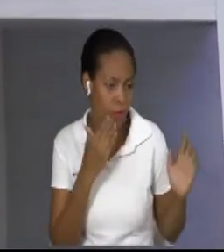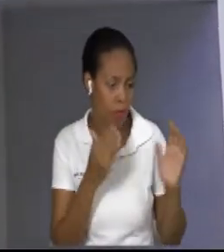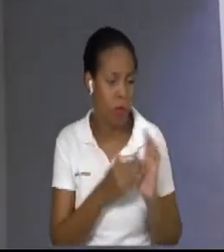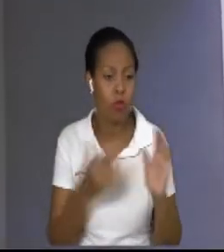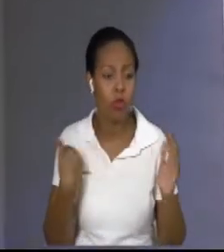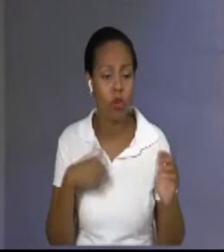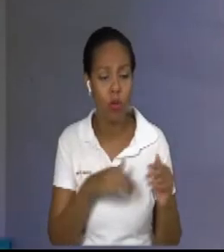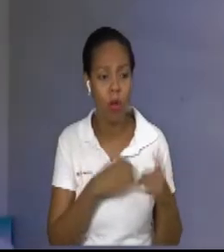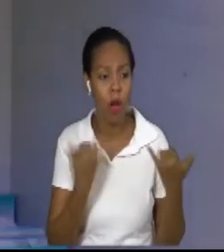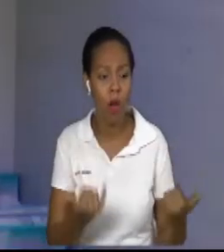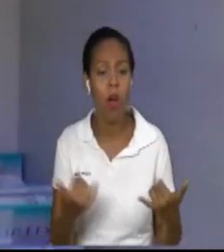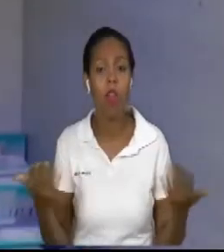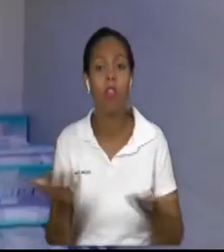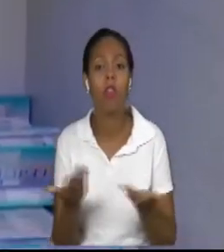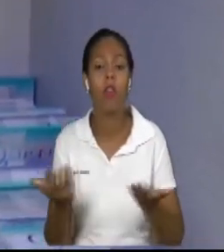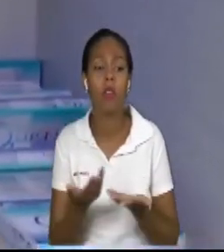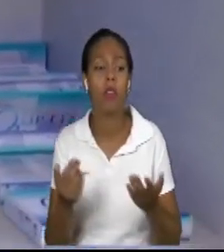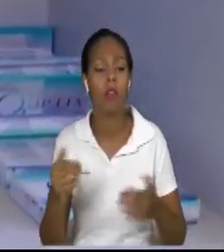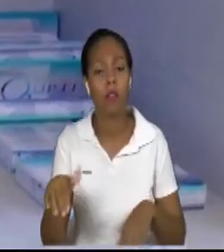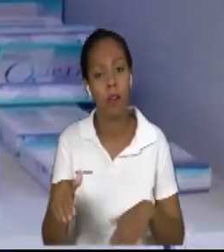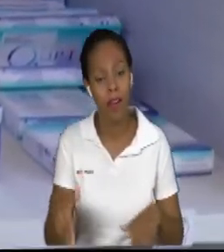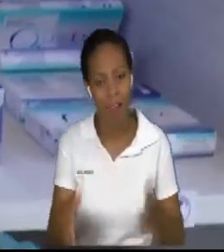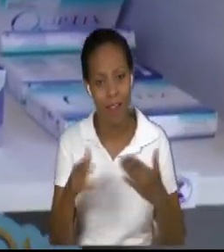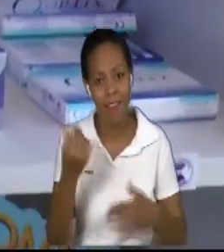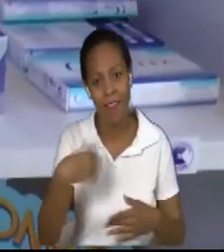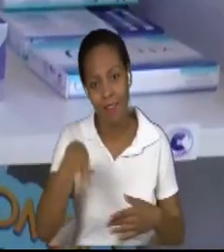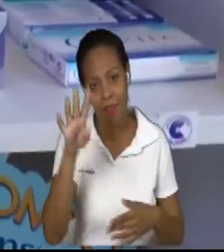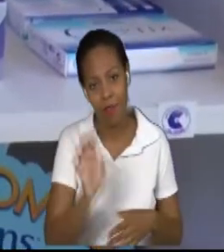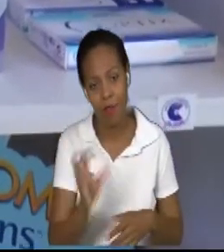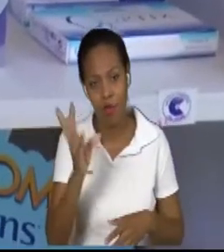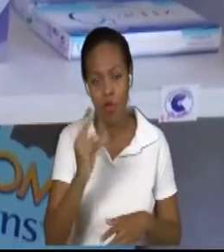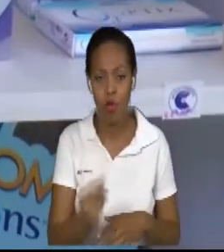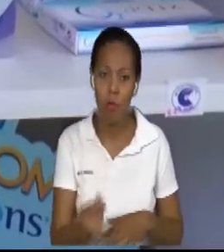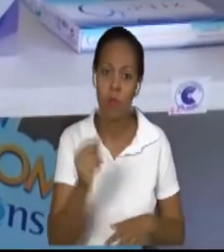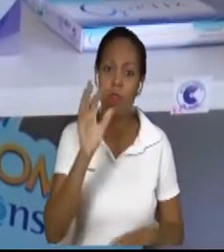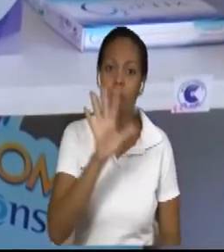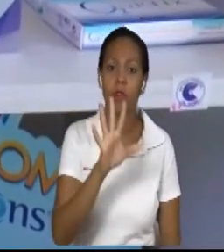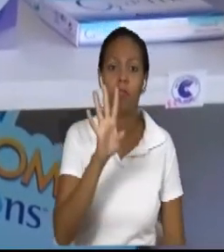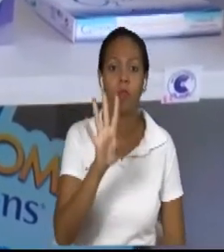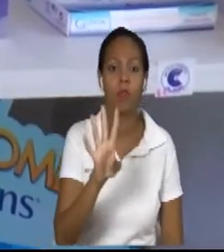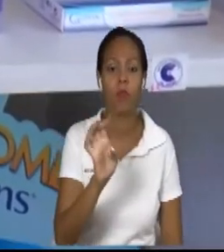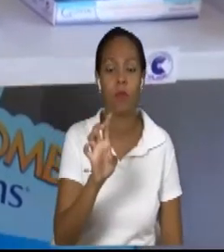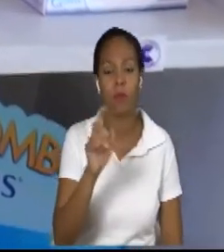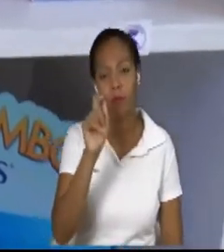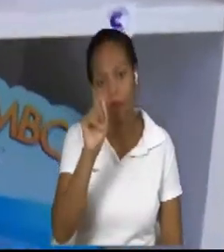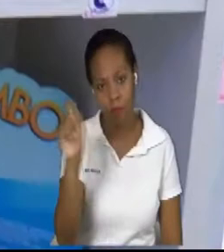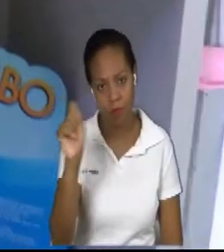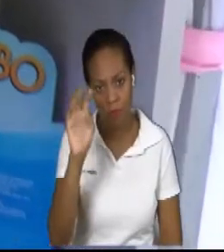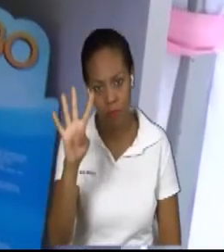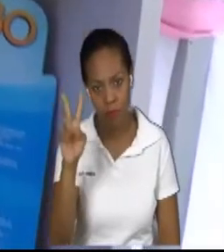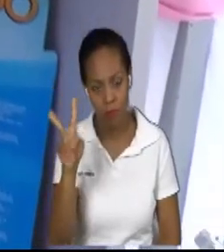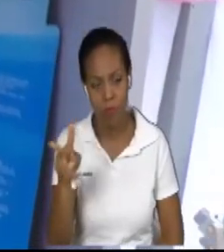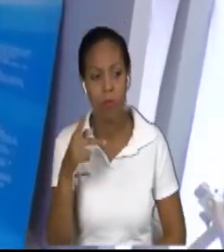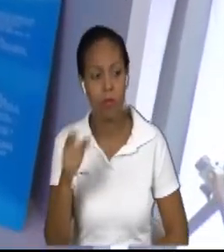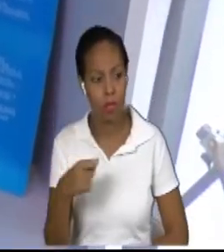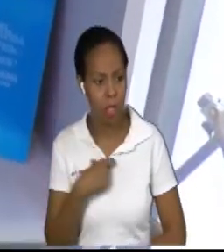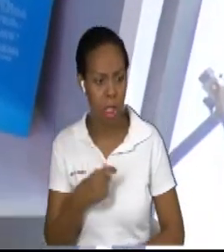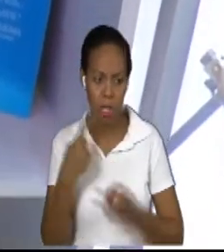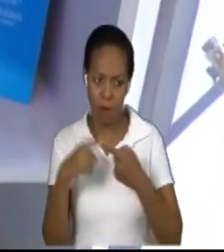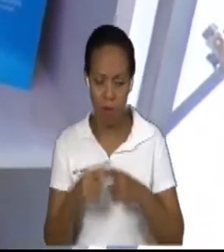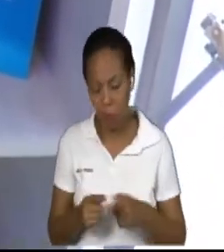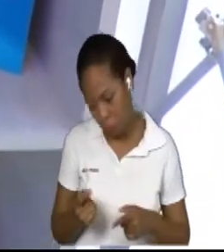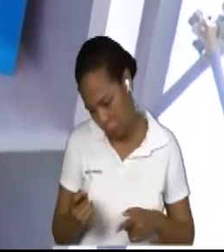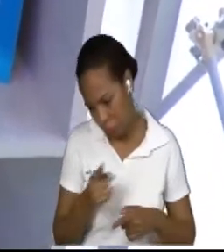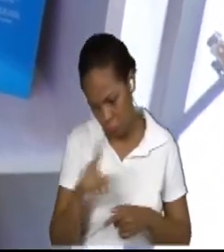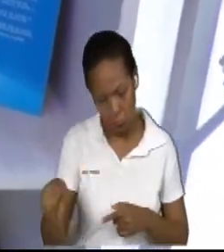carrera 19, número 4952. Aquí traemos un poquitico de lo que tenemos en nuestra óptica para